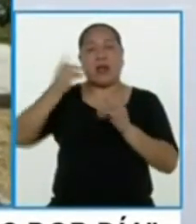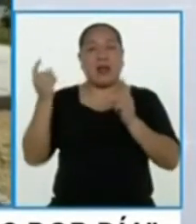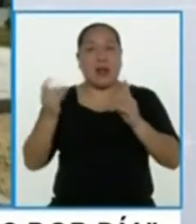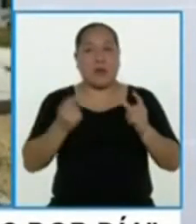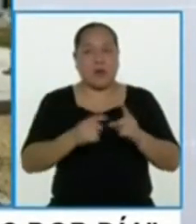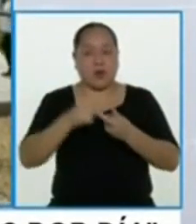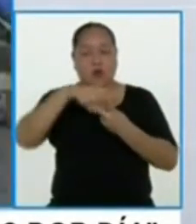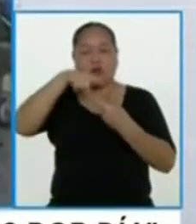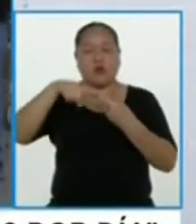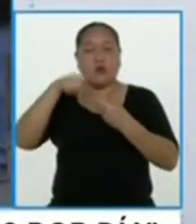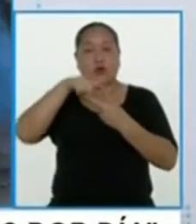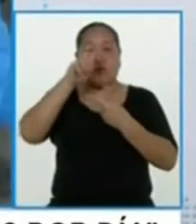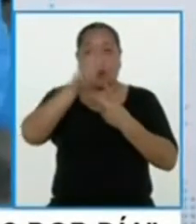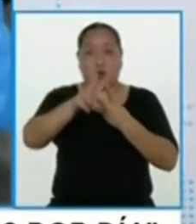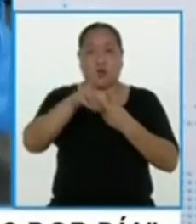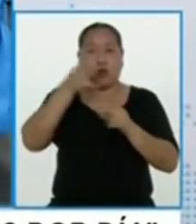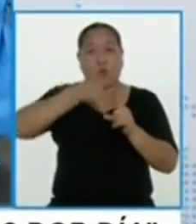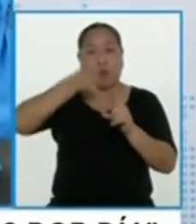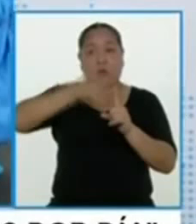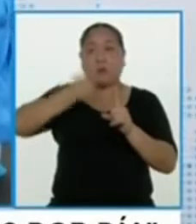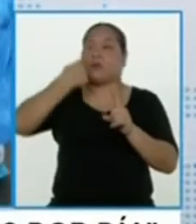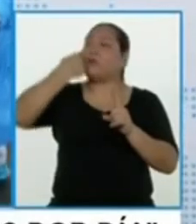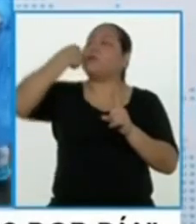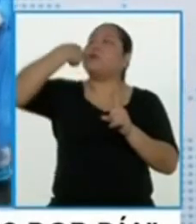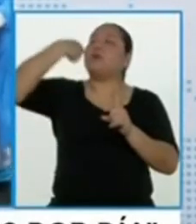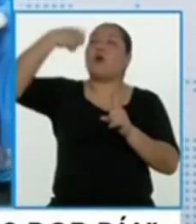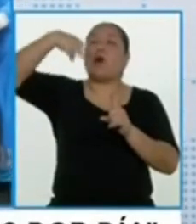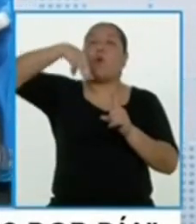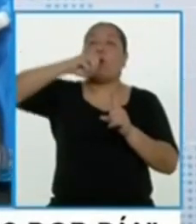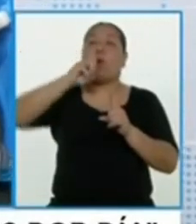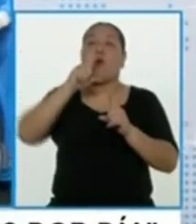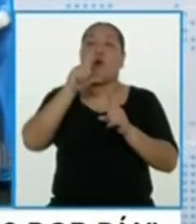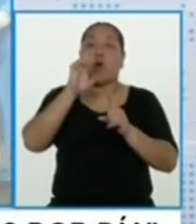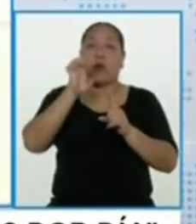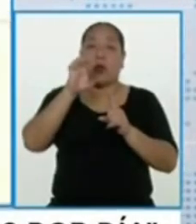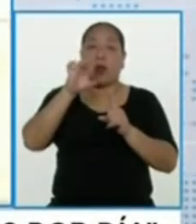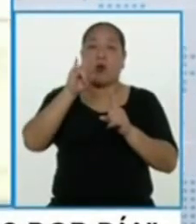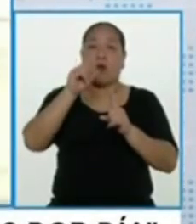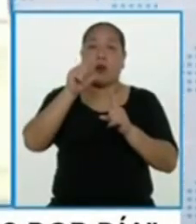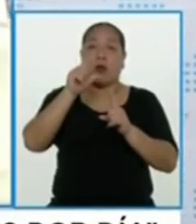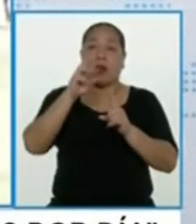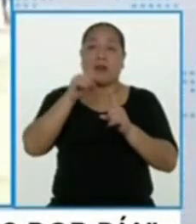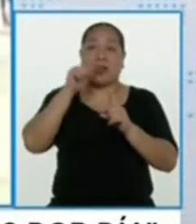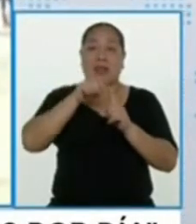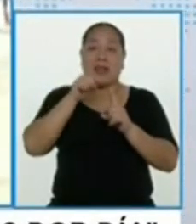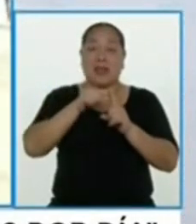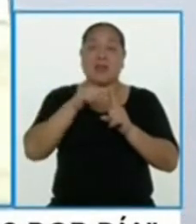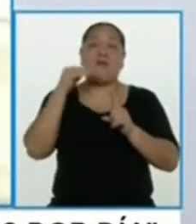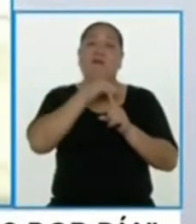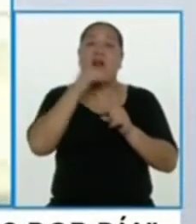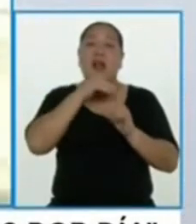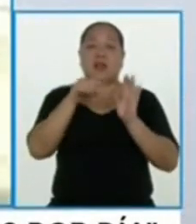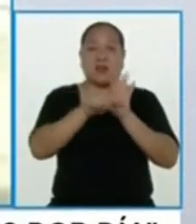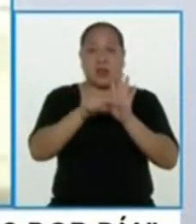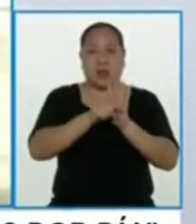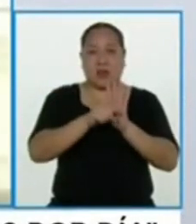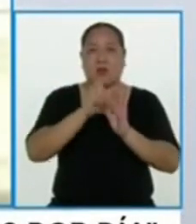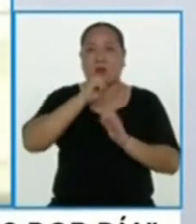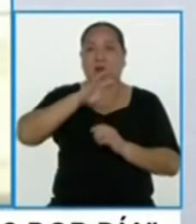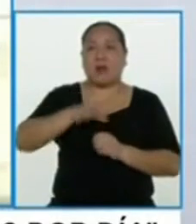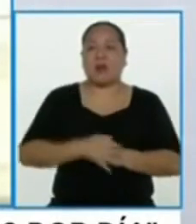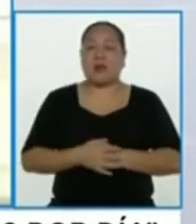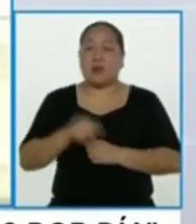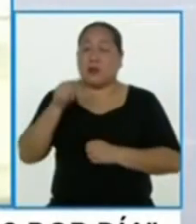nos quedamos con 2. Perfecto. Las pruebas moleculares son el gol estándar. Ah. Estas que son el gol estándar, ahora arrojan más falsos negativos. Esa es la